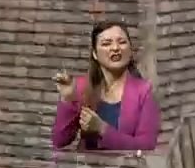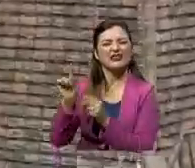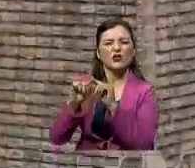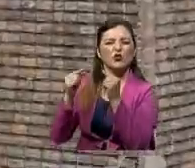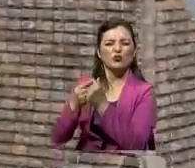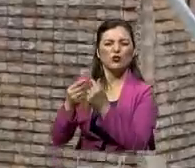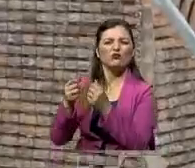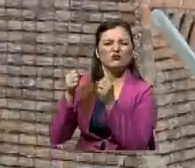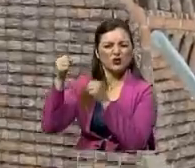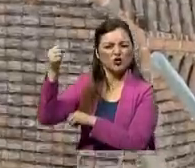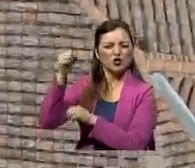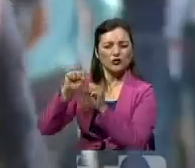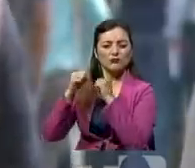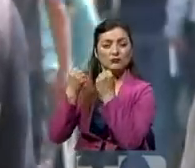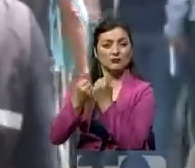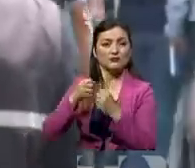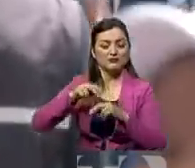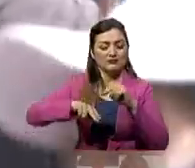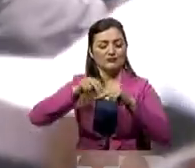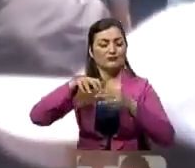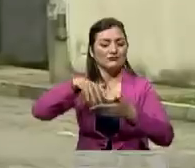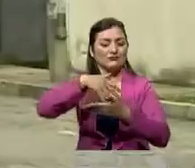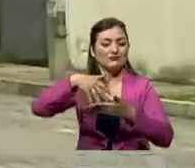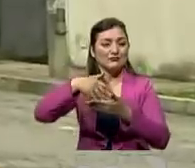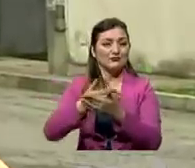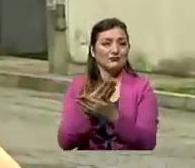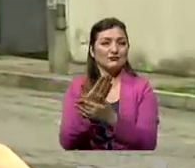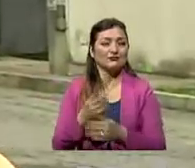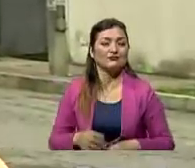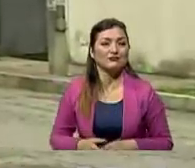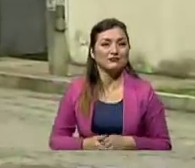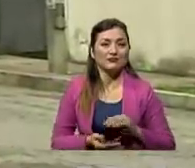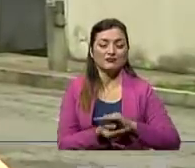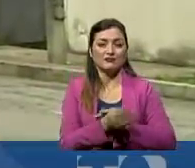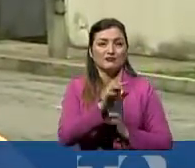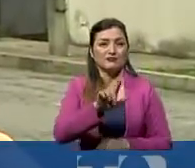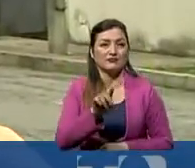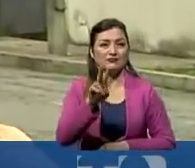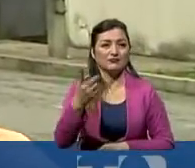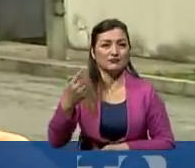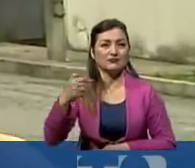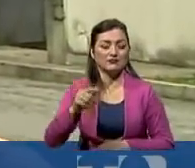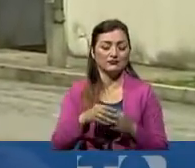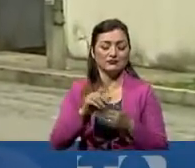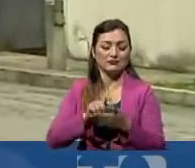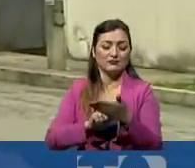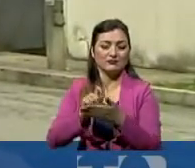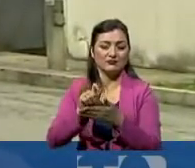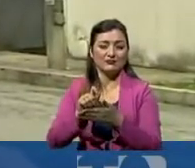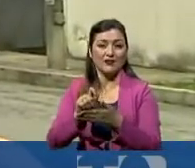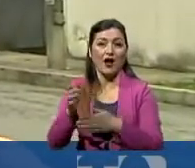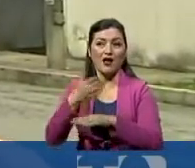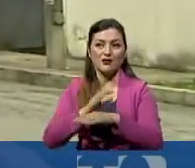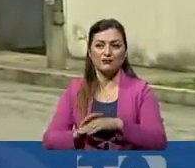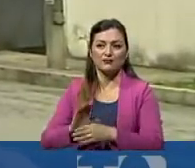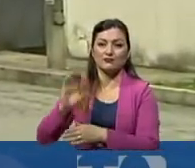las dudas sobre la mega obra de la capital no son nuevas. De coimas de 1.2 millones de dólares, de contratos preasignados